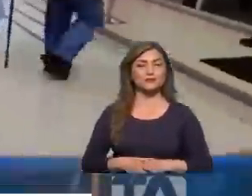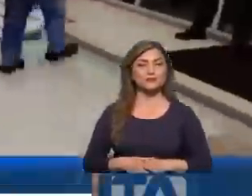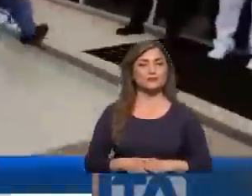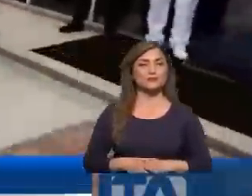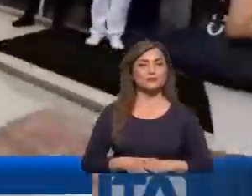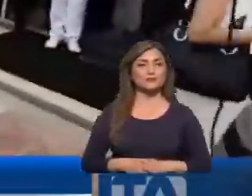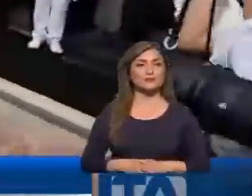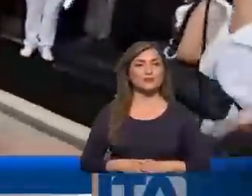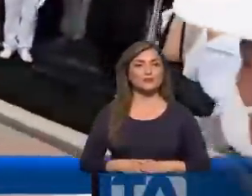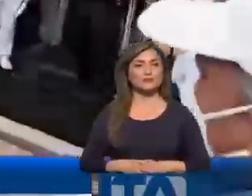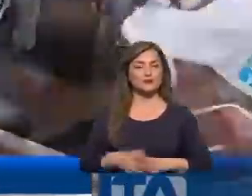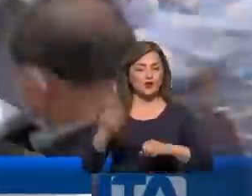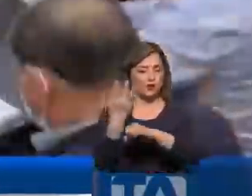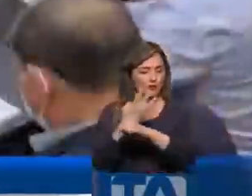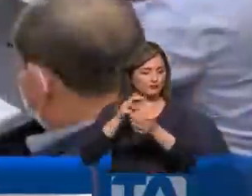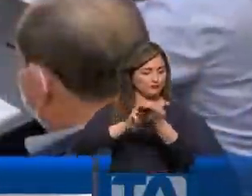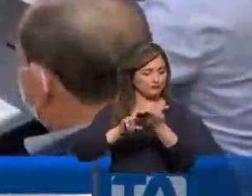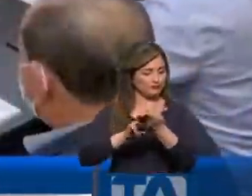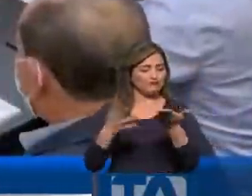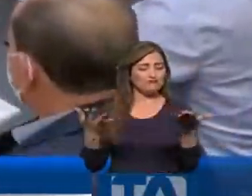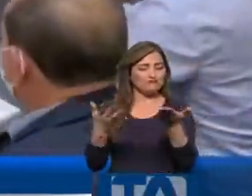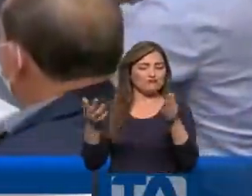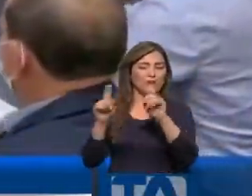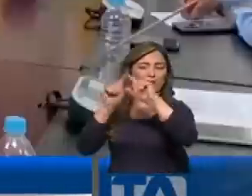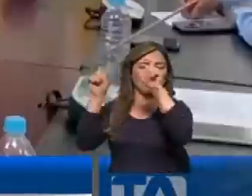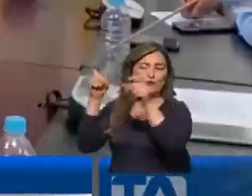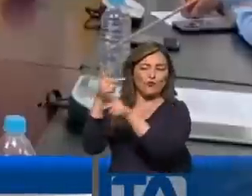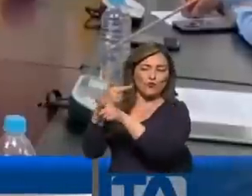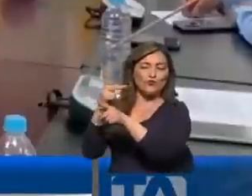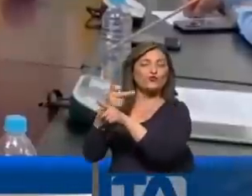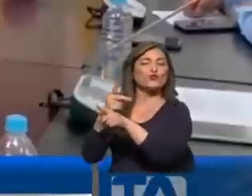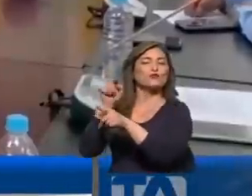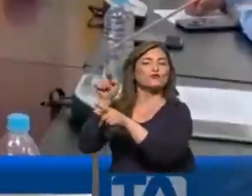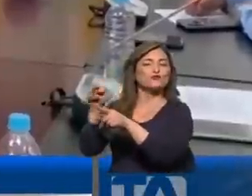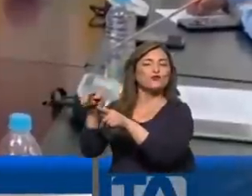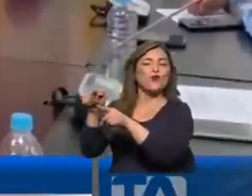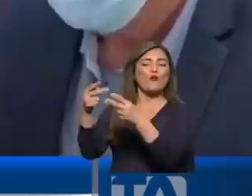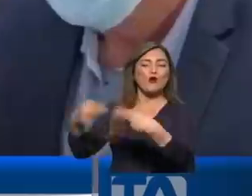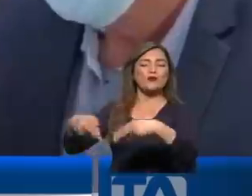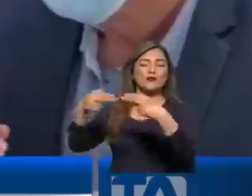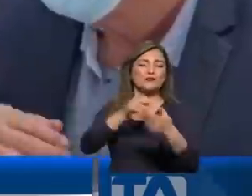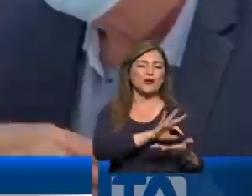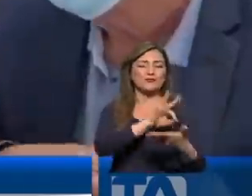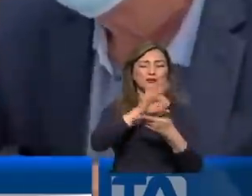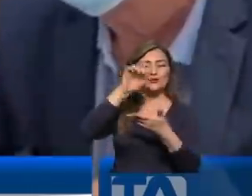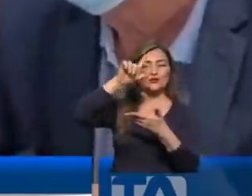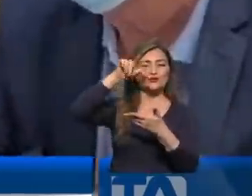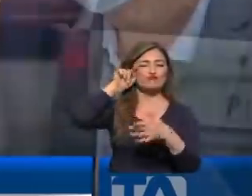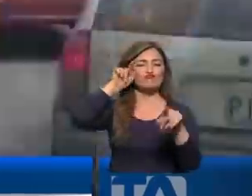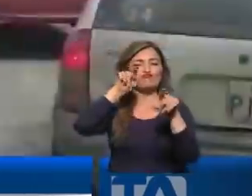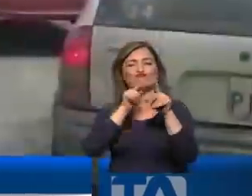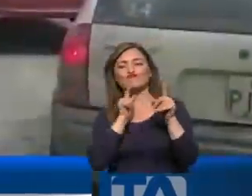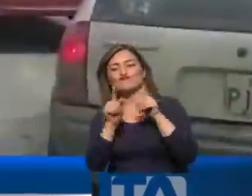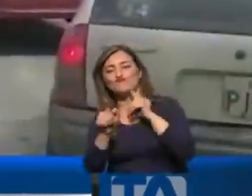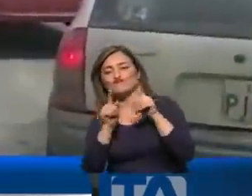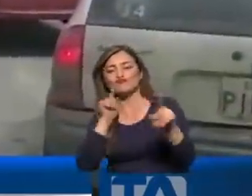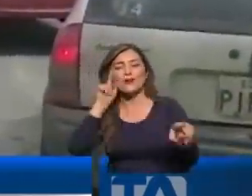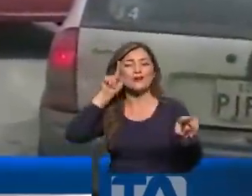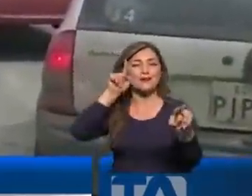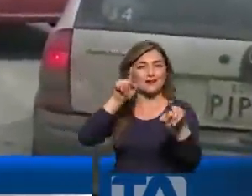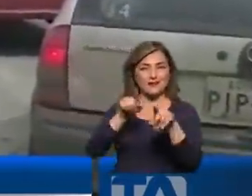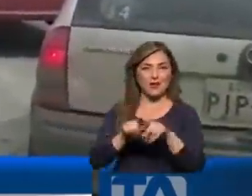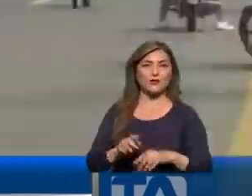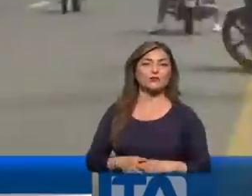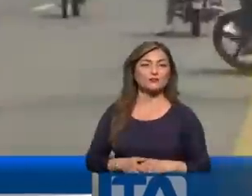Luego de más de 4 horas de reunión entre el sector productivo de Huaquillas y representantes del gobierno, se llegó a un acuerdo. Después de 3 días